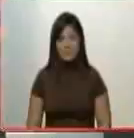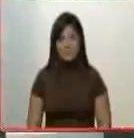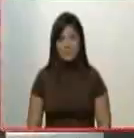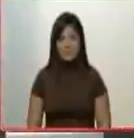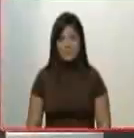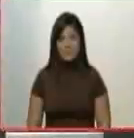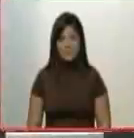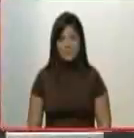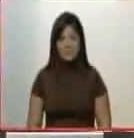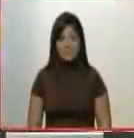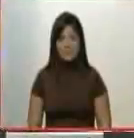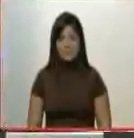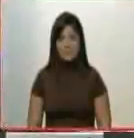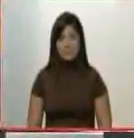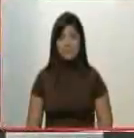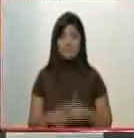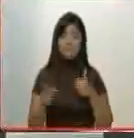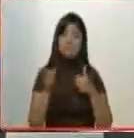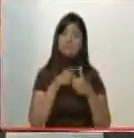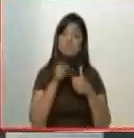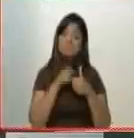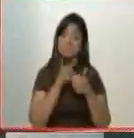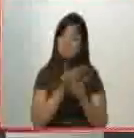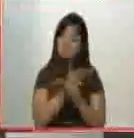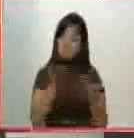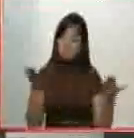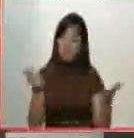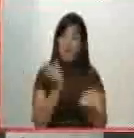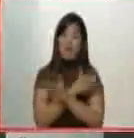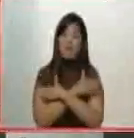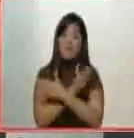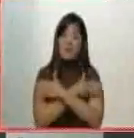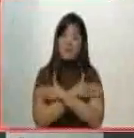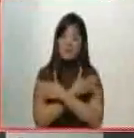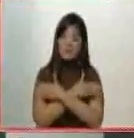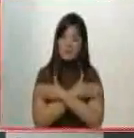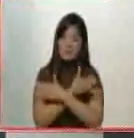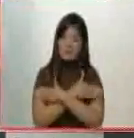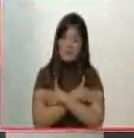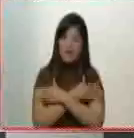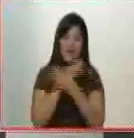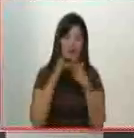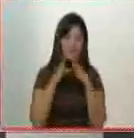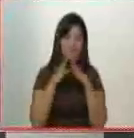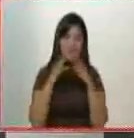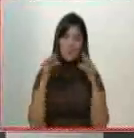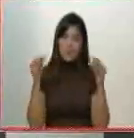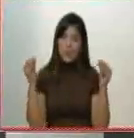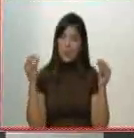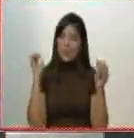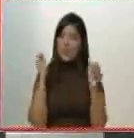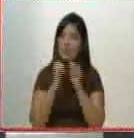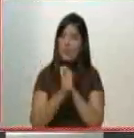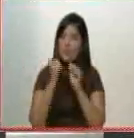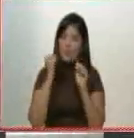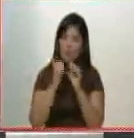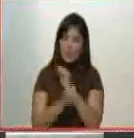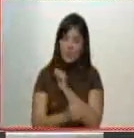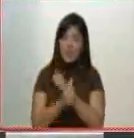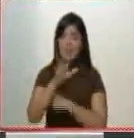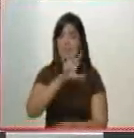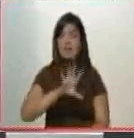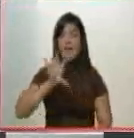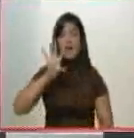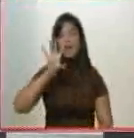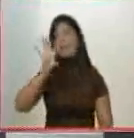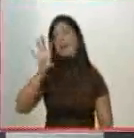Quiero en primer lugar felicitar a todos los atletas de la patria que